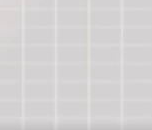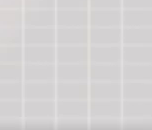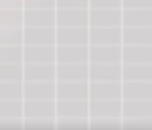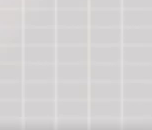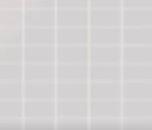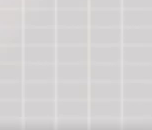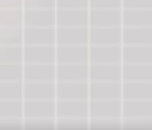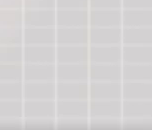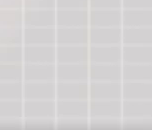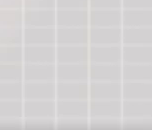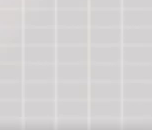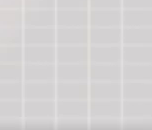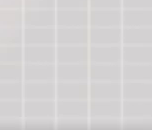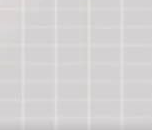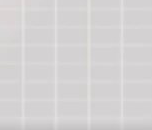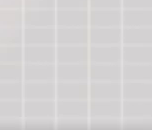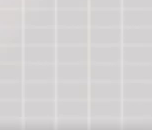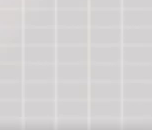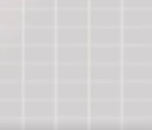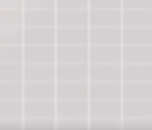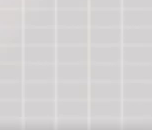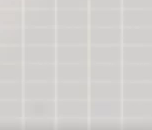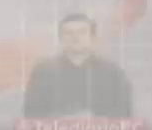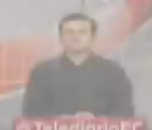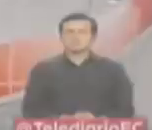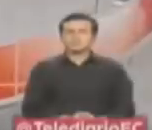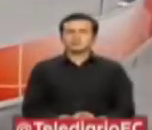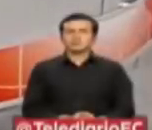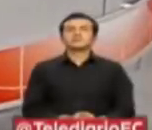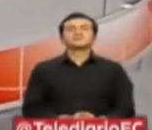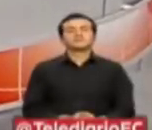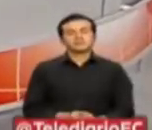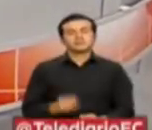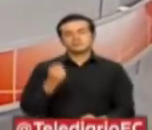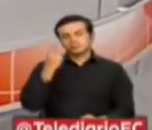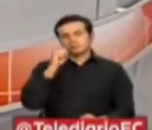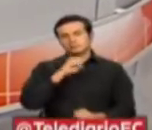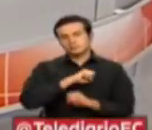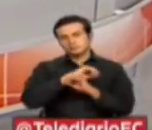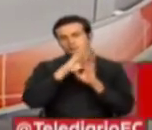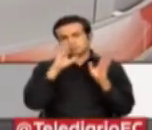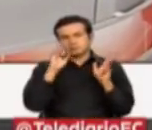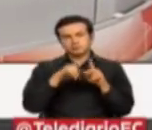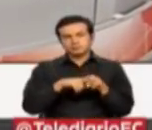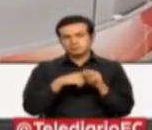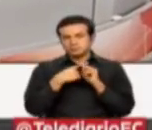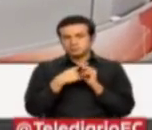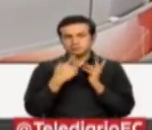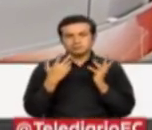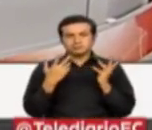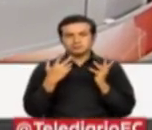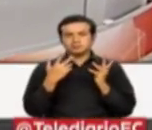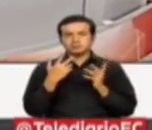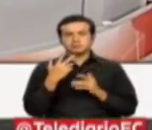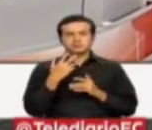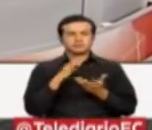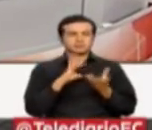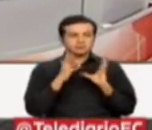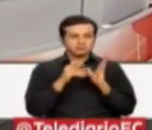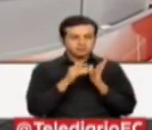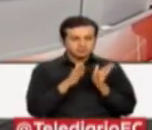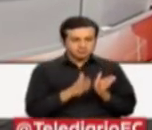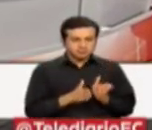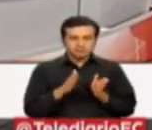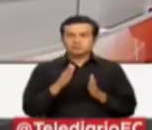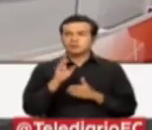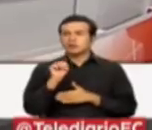acerca de la identidad pública de esta corriente. Sí, eso explica de algún modo. Arranca como MRC, luego evoluciona eventualmente